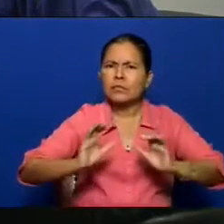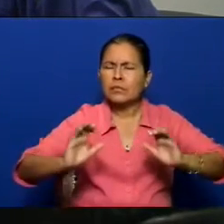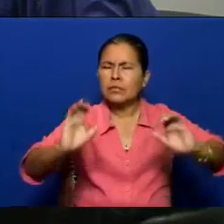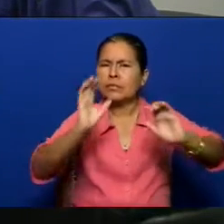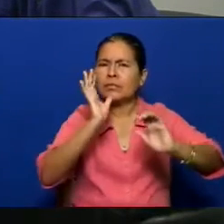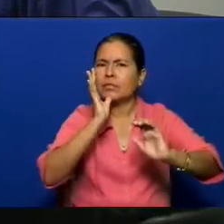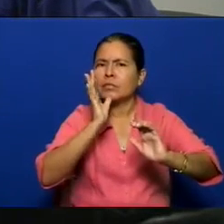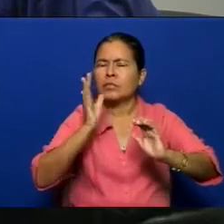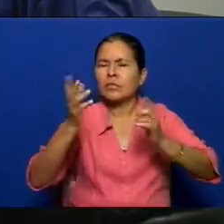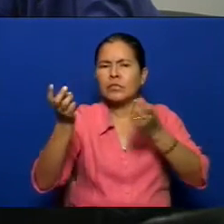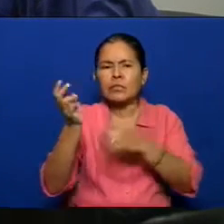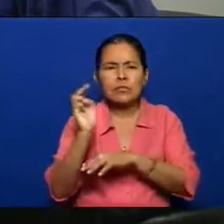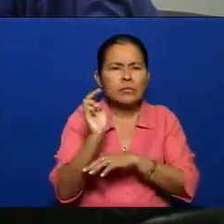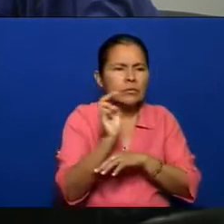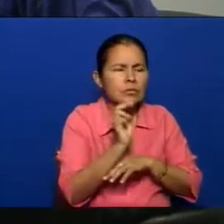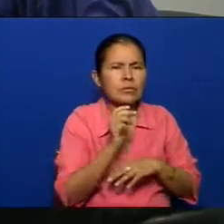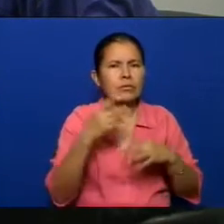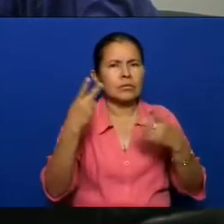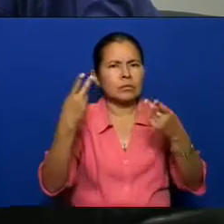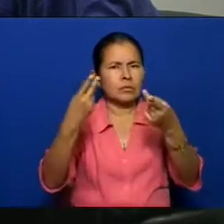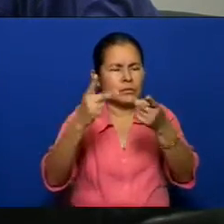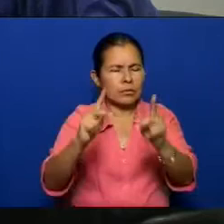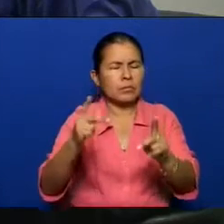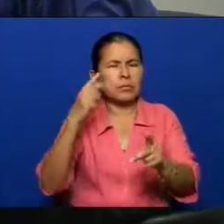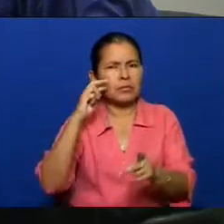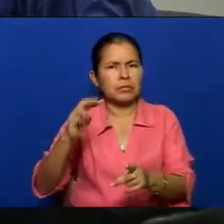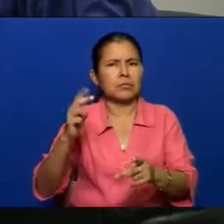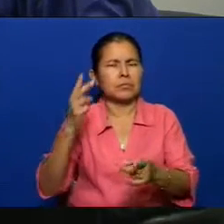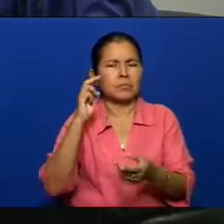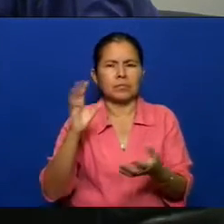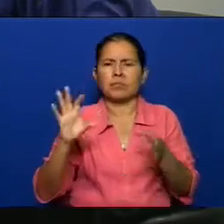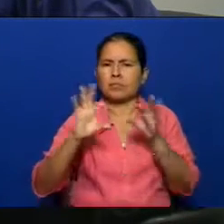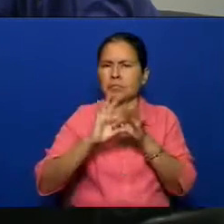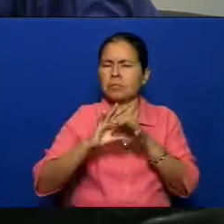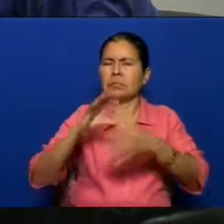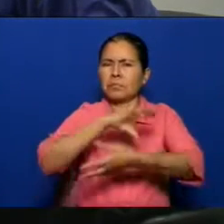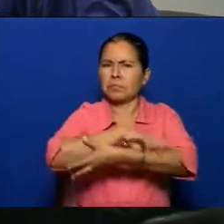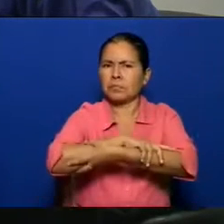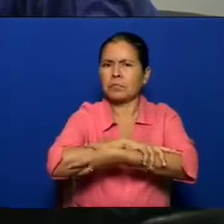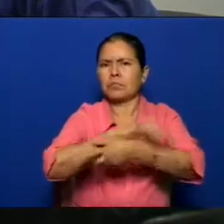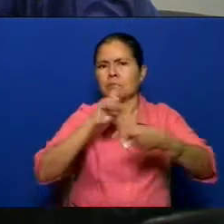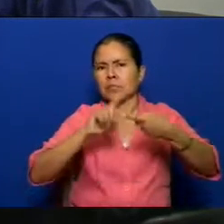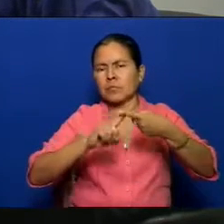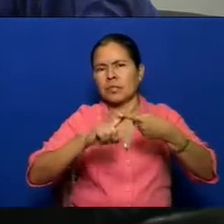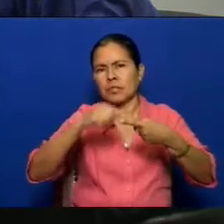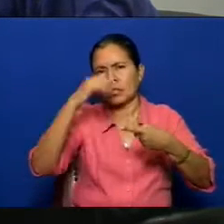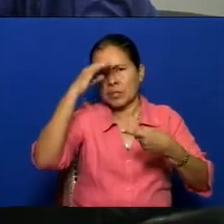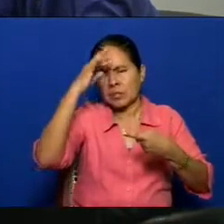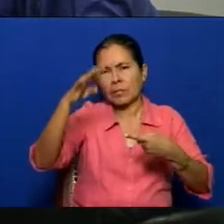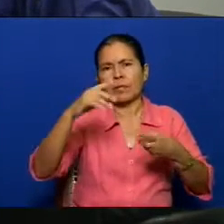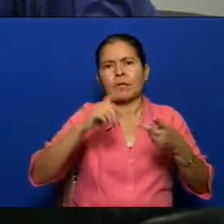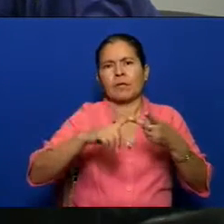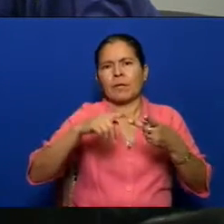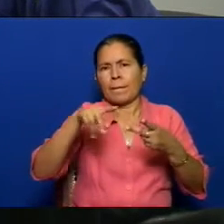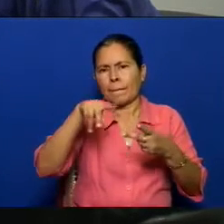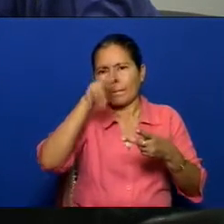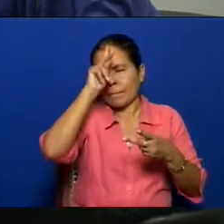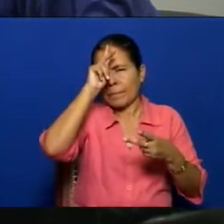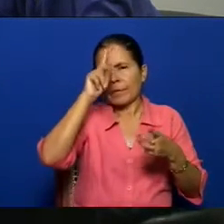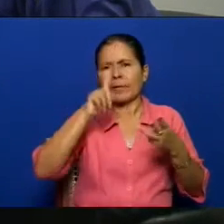fundamental. Experiencias muy valiosas de la colaboración de UNICEF en México, en Perú, en Ecuador, en mi país.